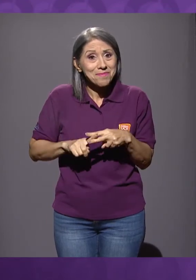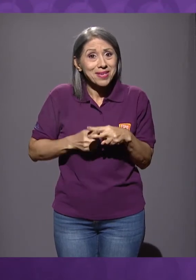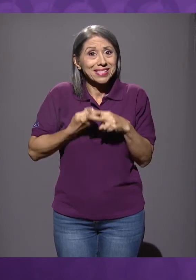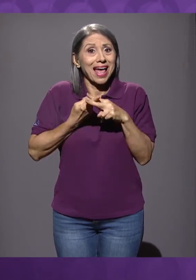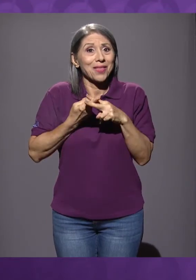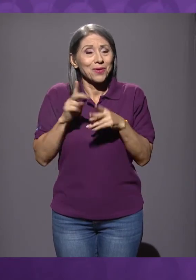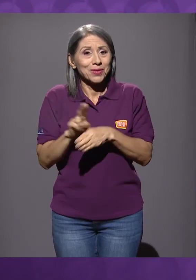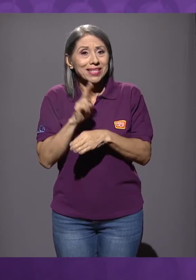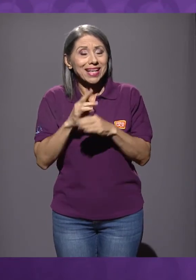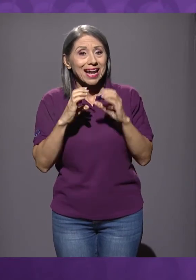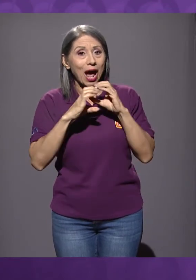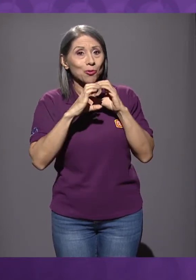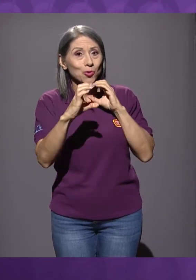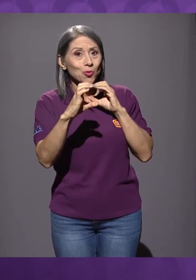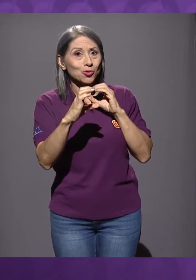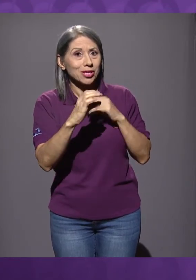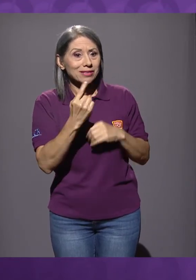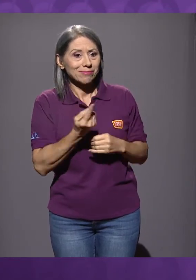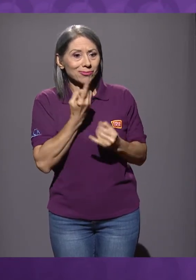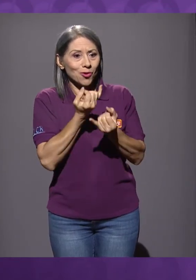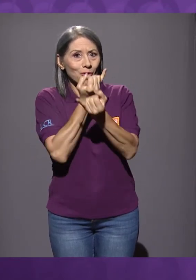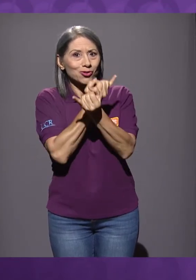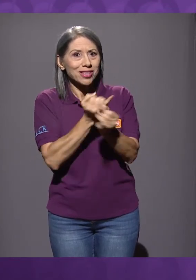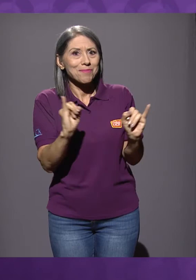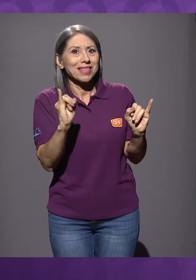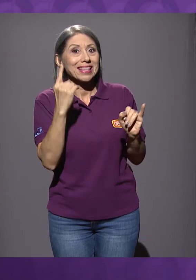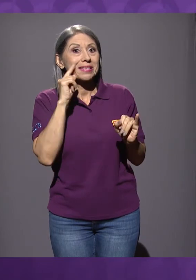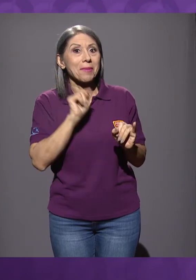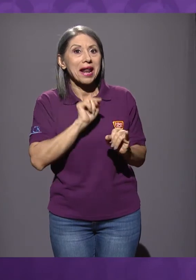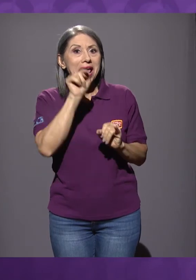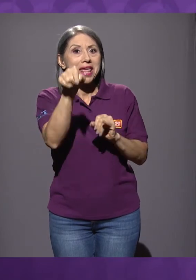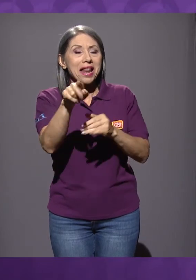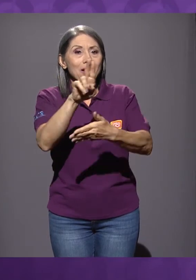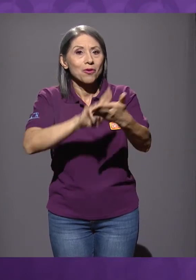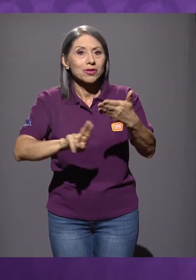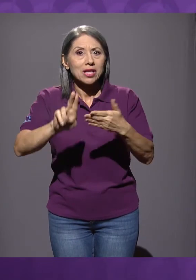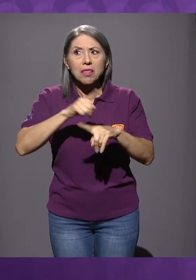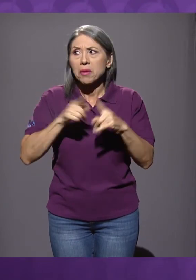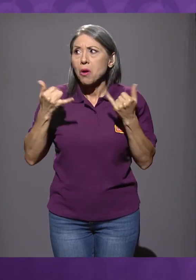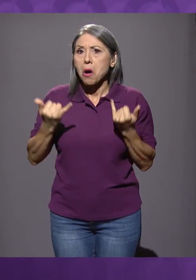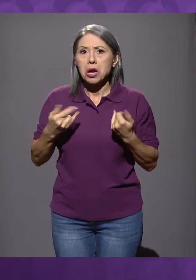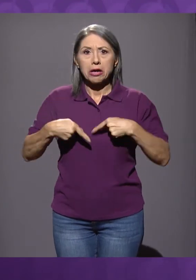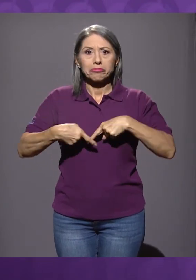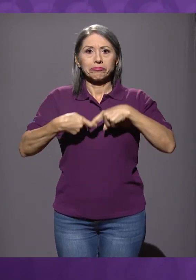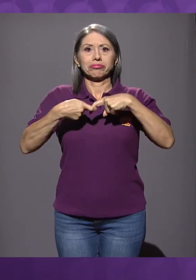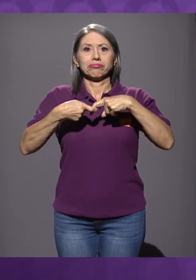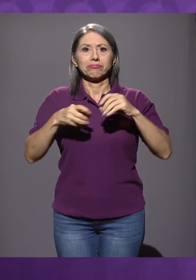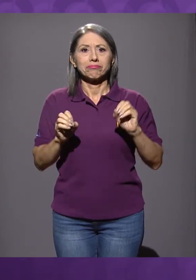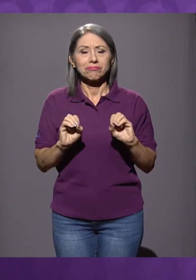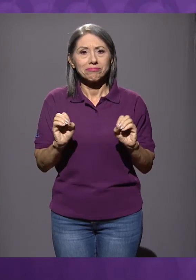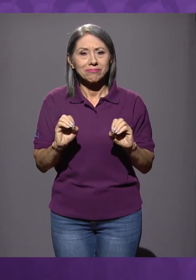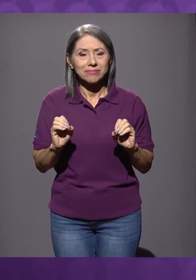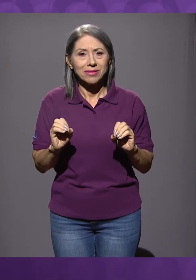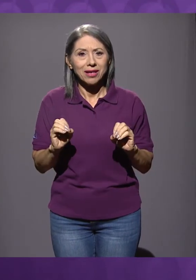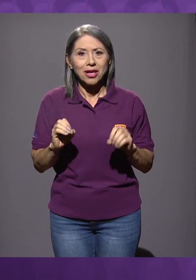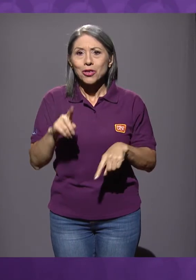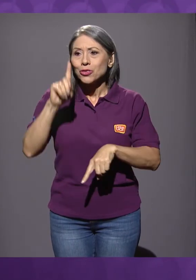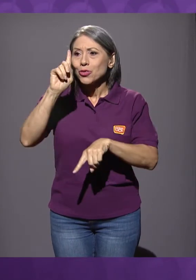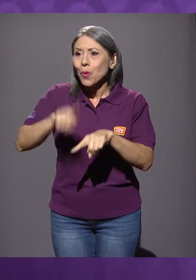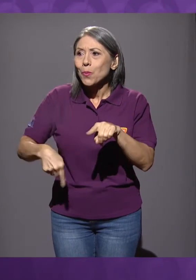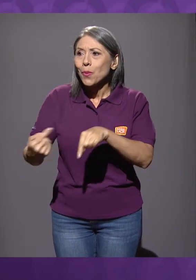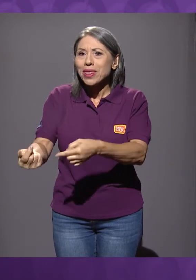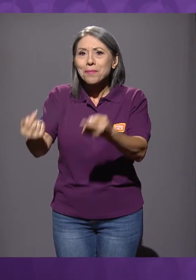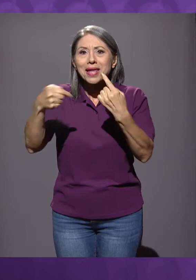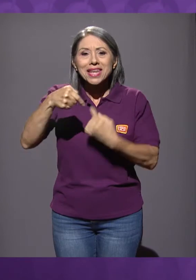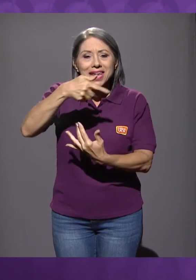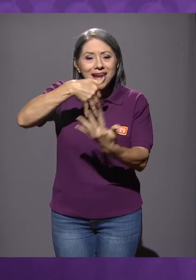autobuses para llegar a la universidad y que de pronto ya no usan el autobús, de pronto tampoco pueden